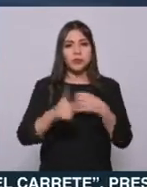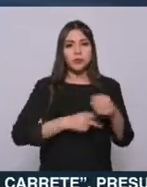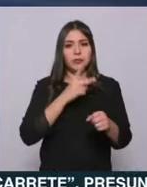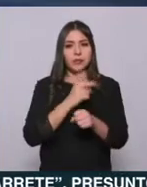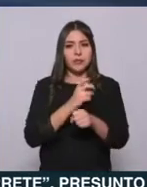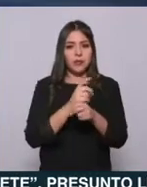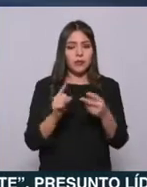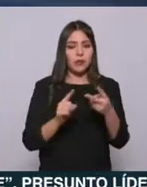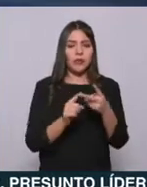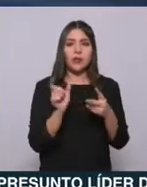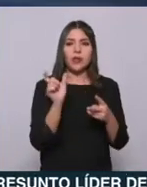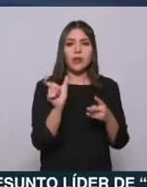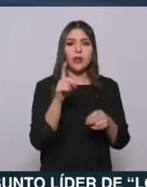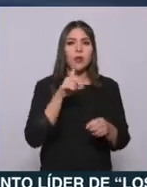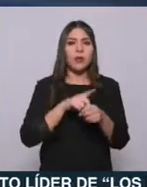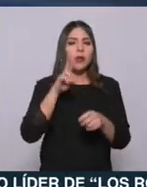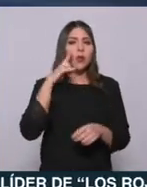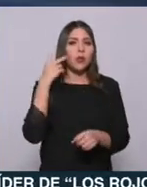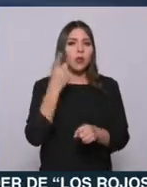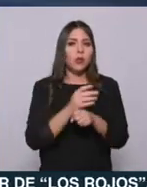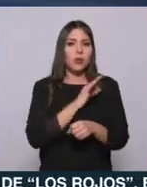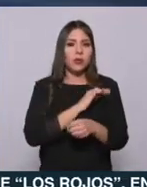donador voluntario, que la encontramos en la página